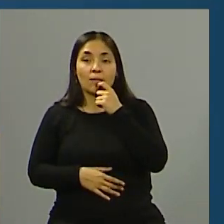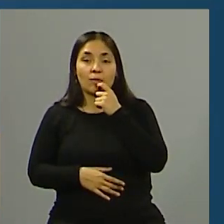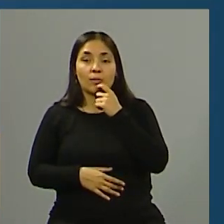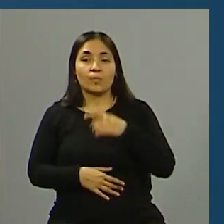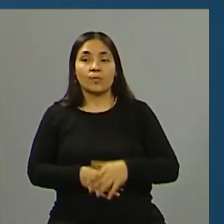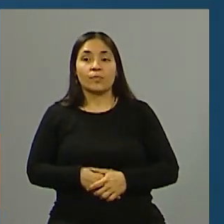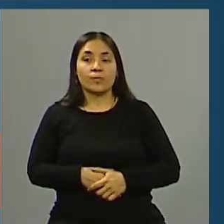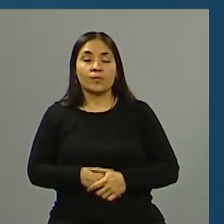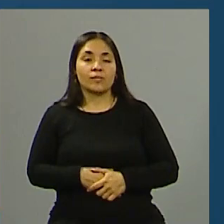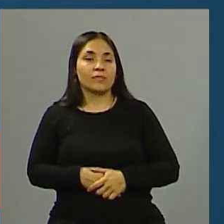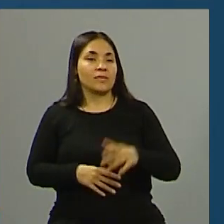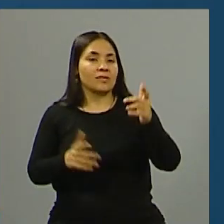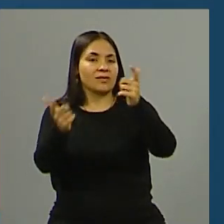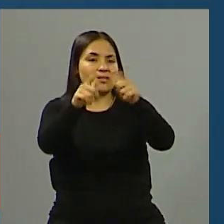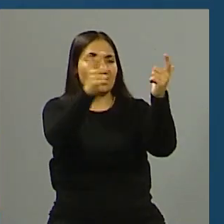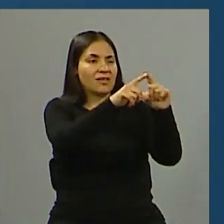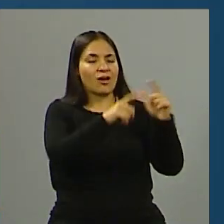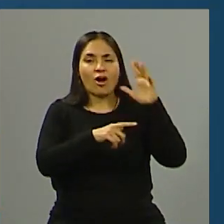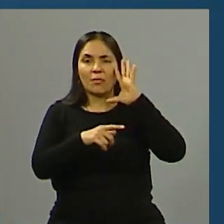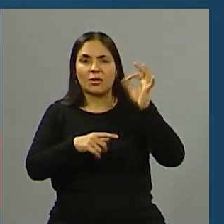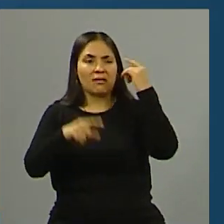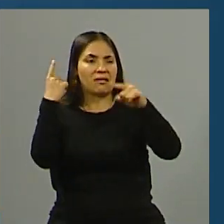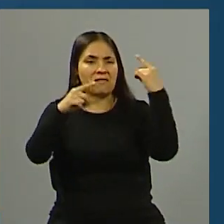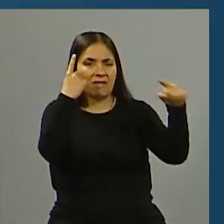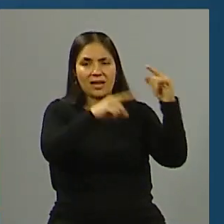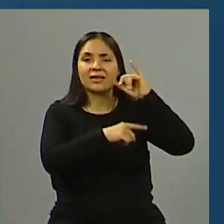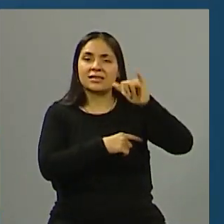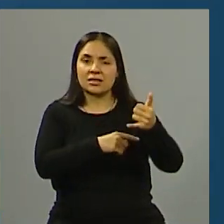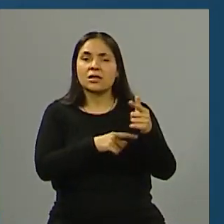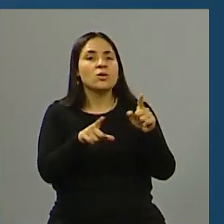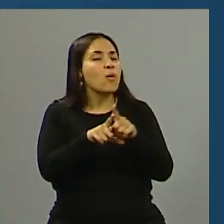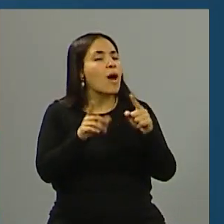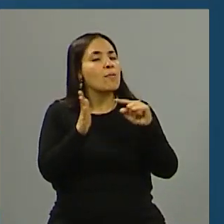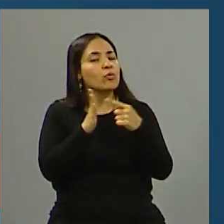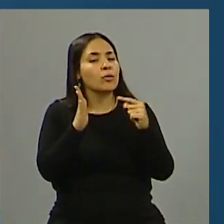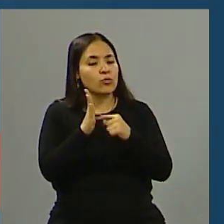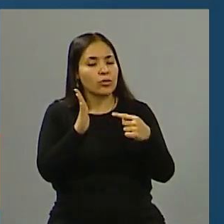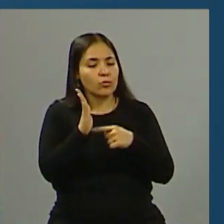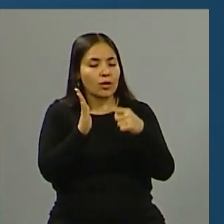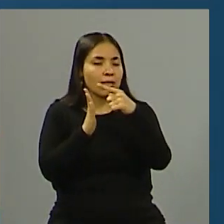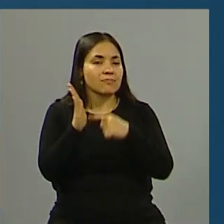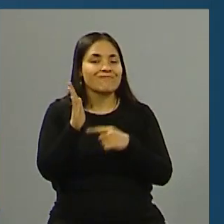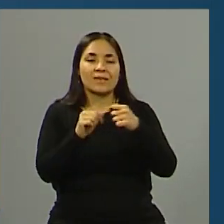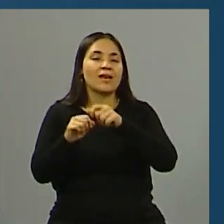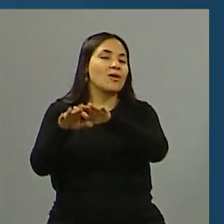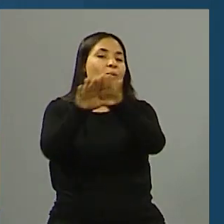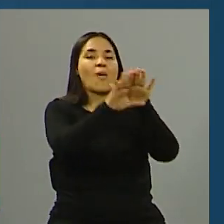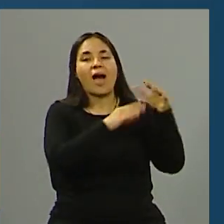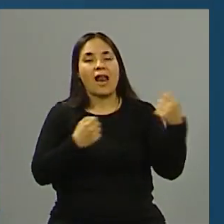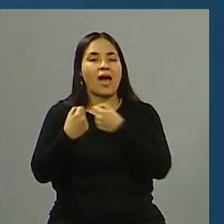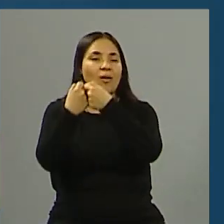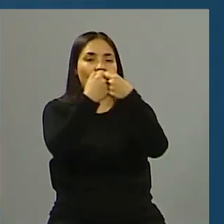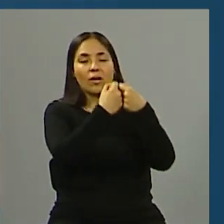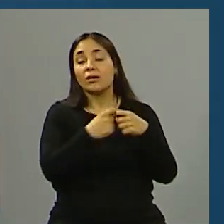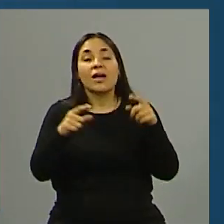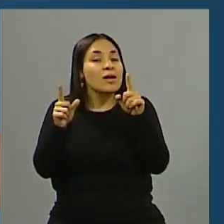tenido mucha diferencia, pero creo que hay cuestiones comunes que nos tienen que juntar. Y yo creo que la política también se tiene que poner